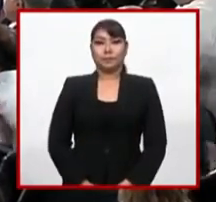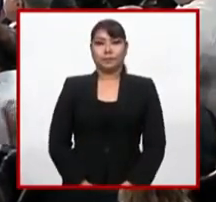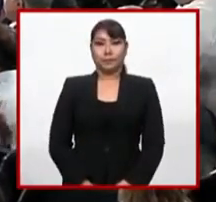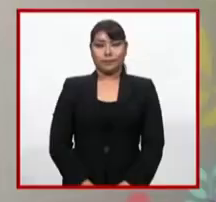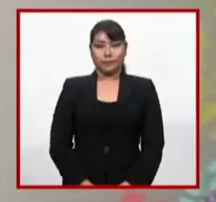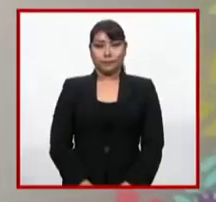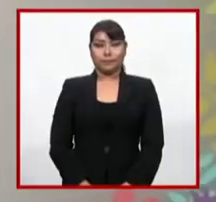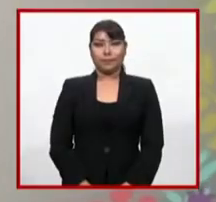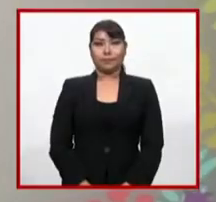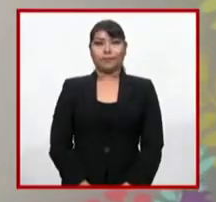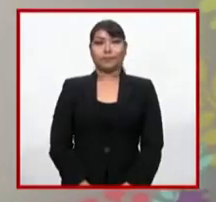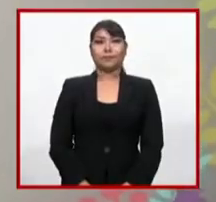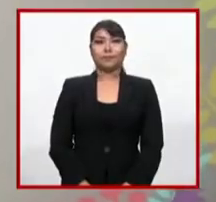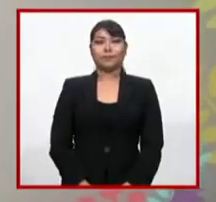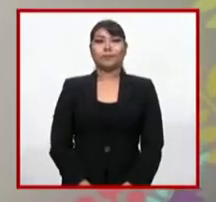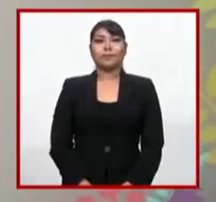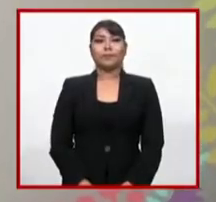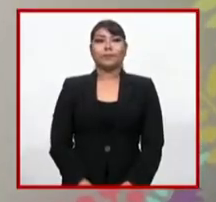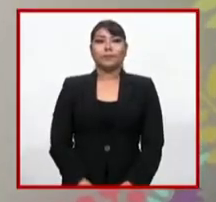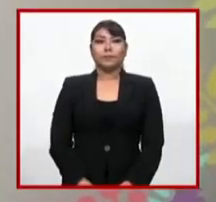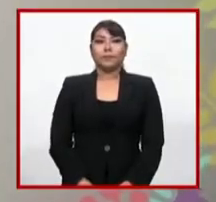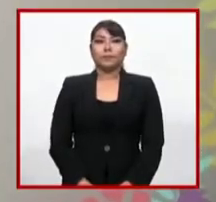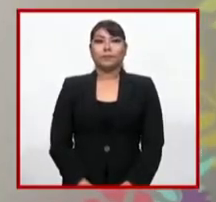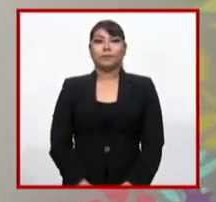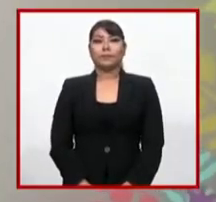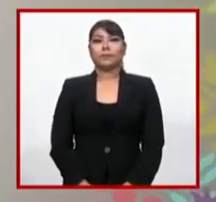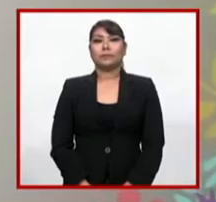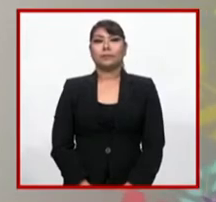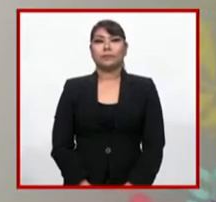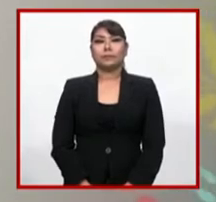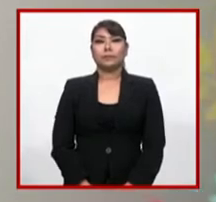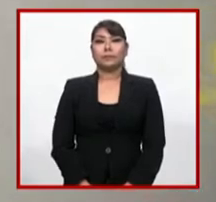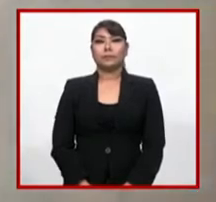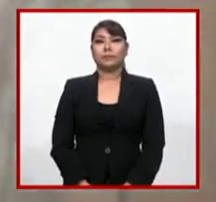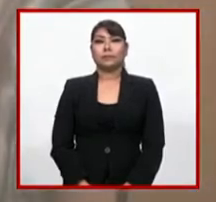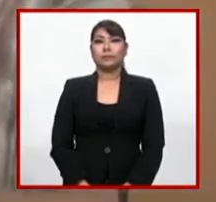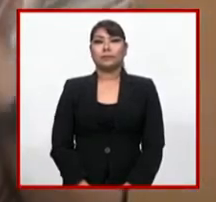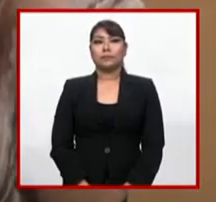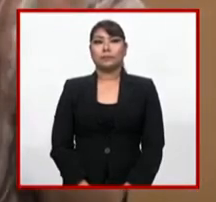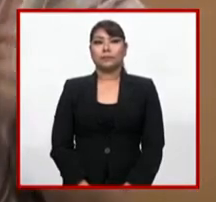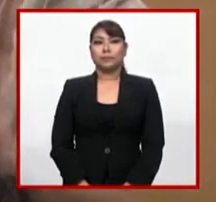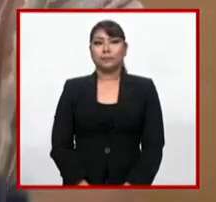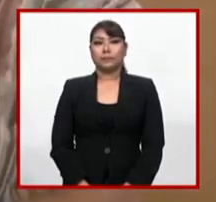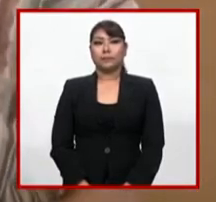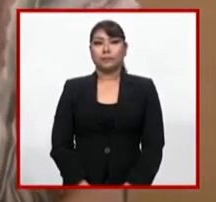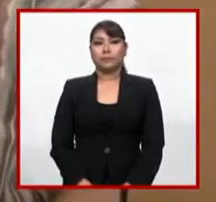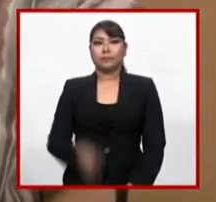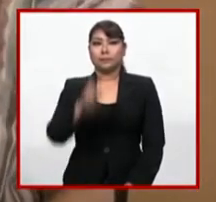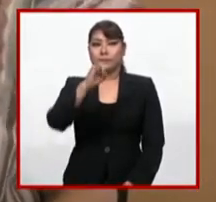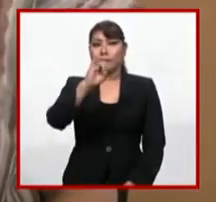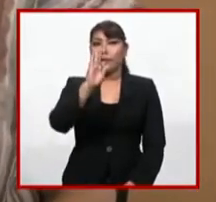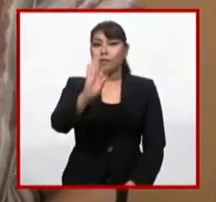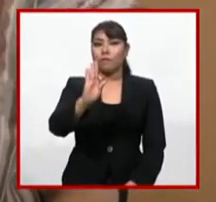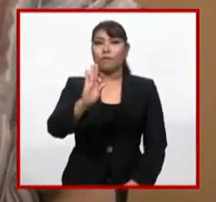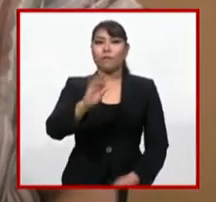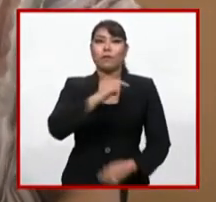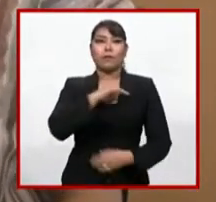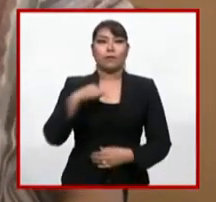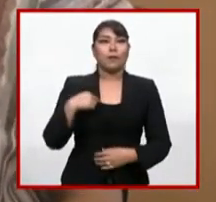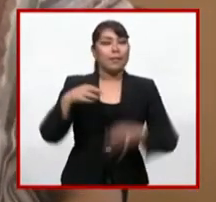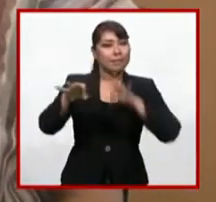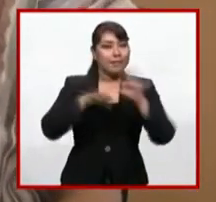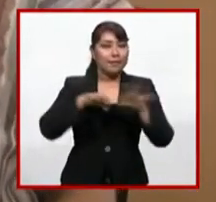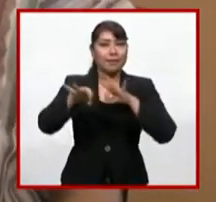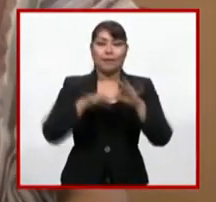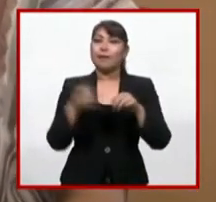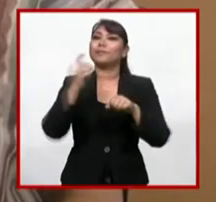¿Quieres que lo sepa? En el DIF trabajamos todos los